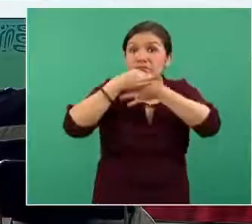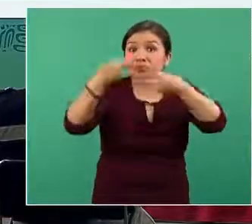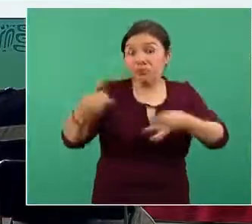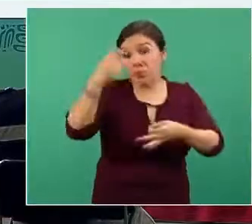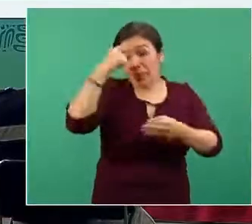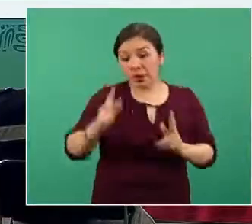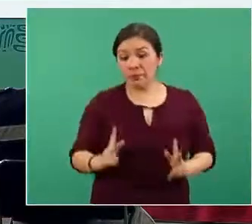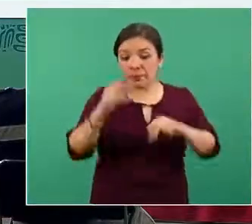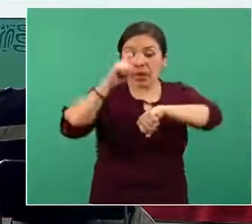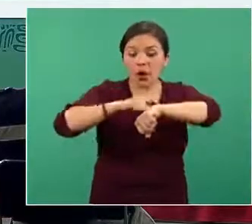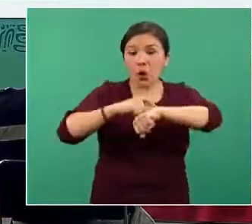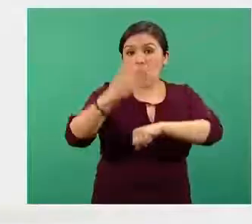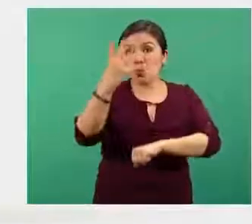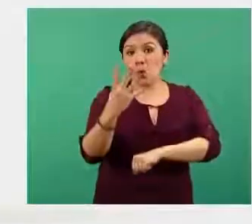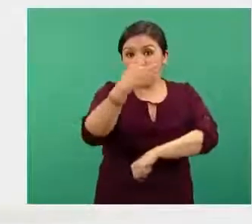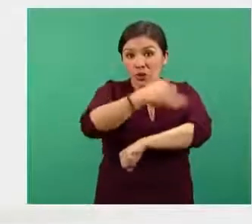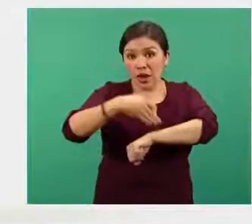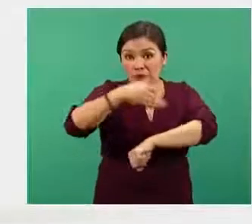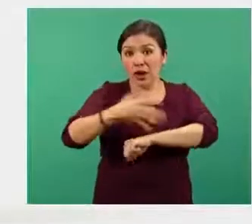la tarde